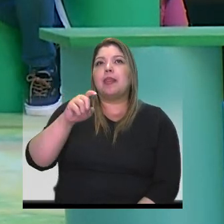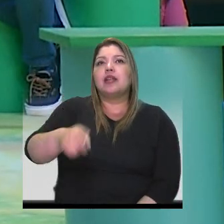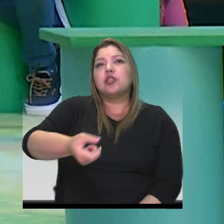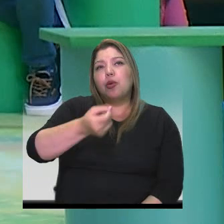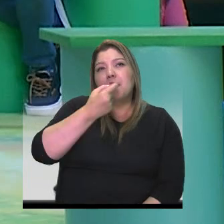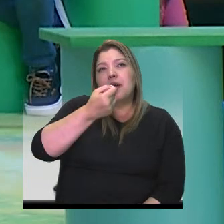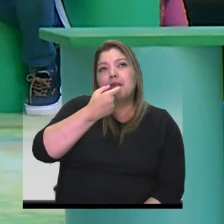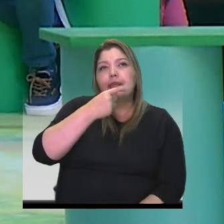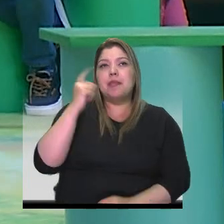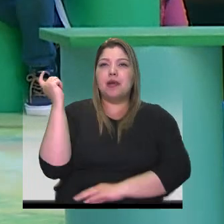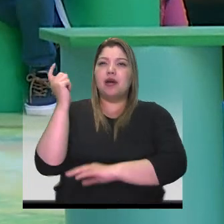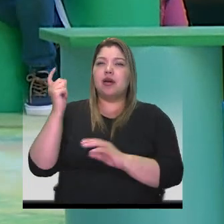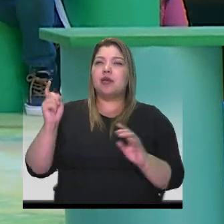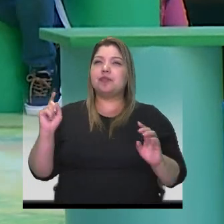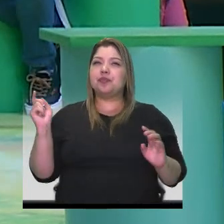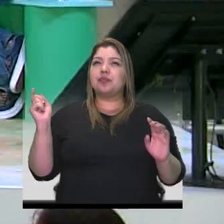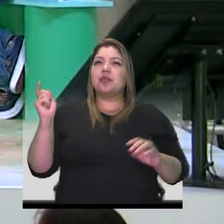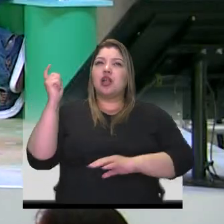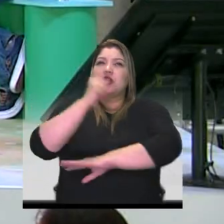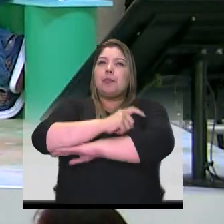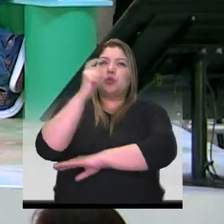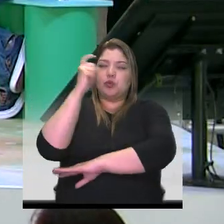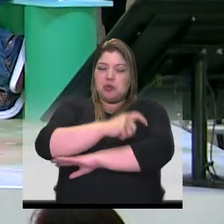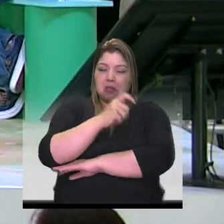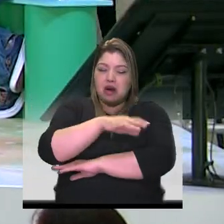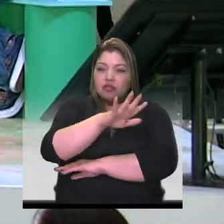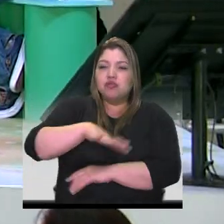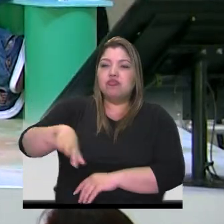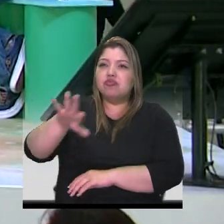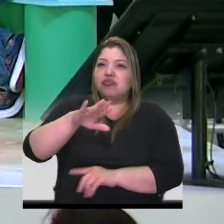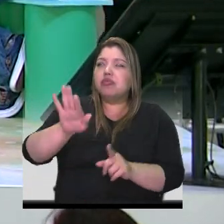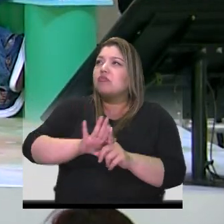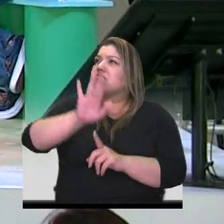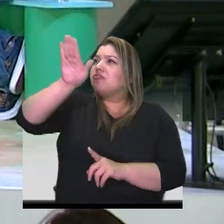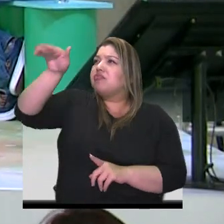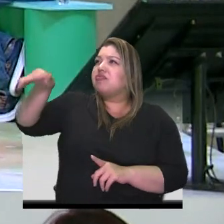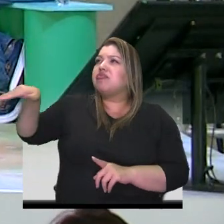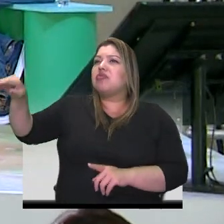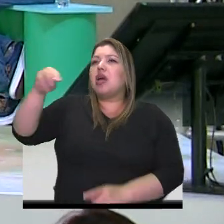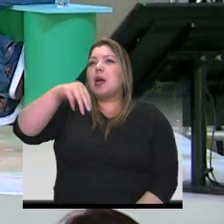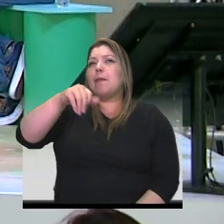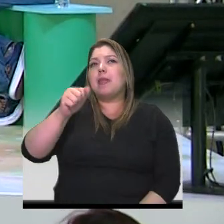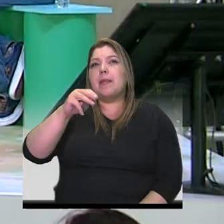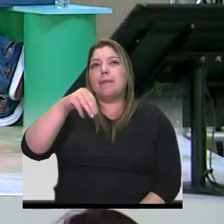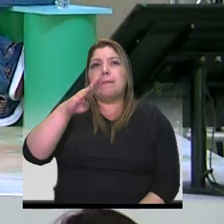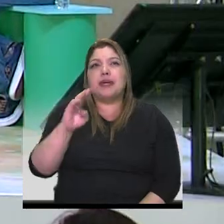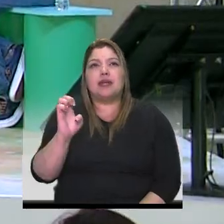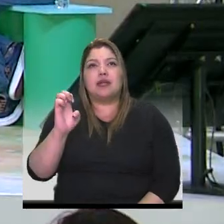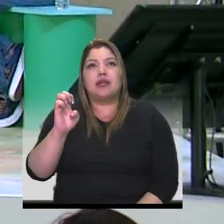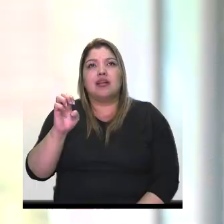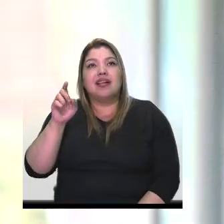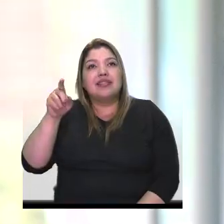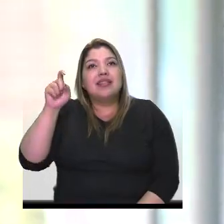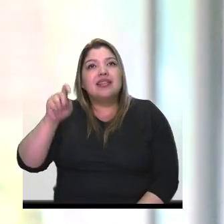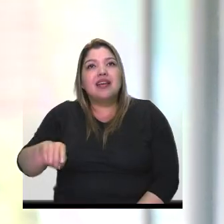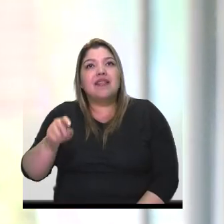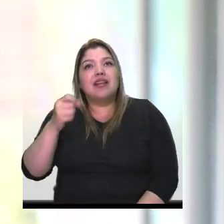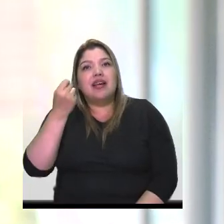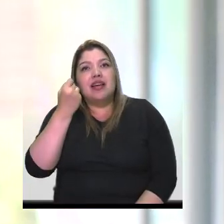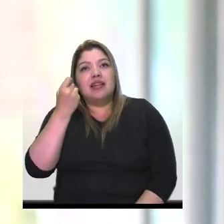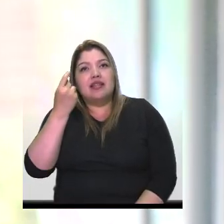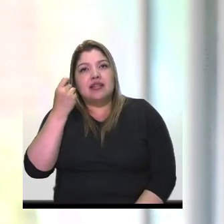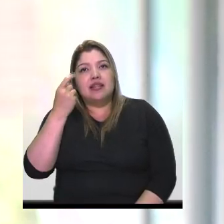del Putumayo, pero ya hoy pues hasta arriba en la sierra hay mambe, es porque se ha entendido que si ese asunto,